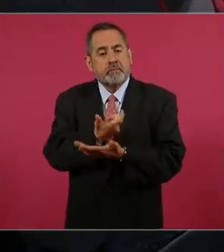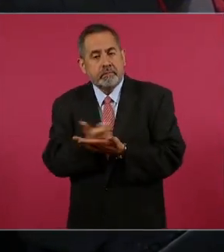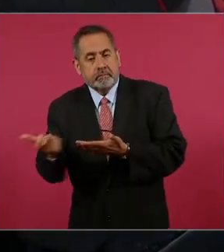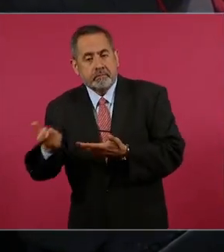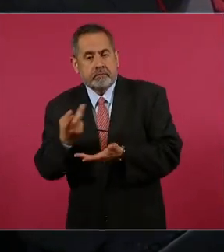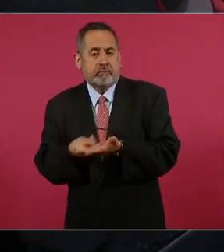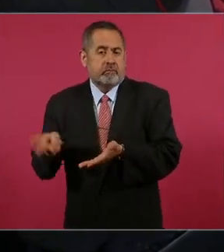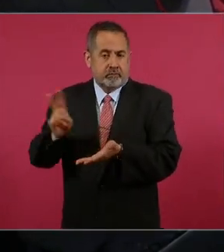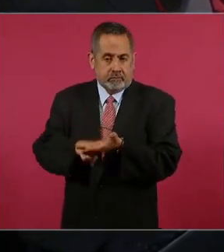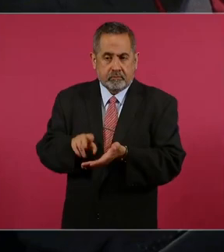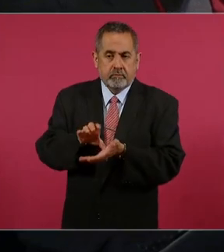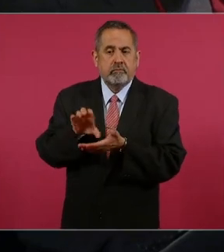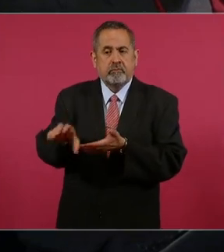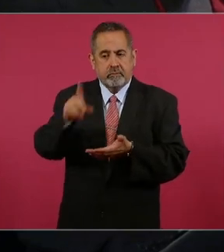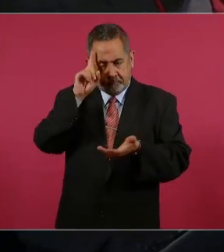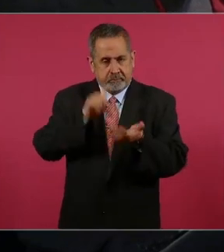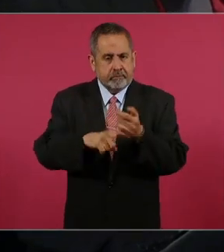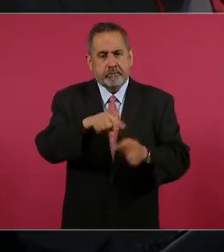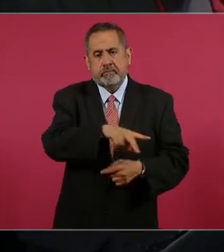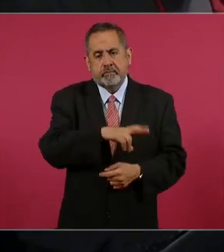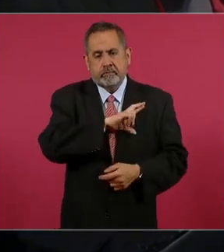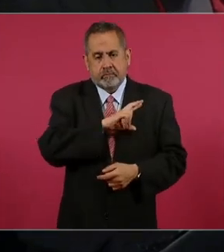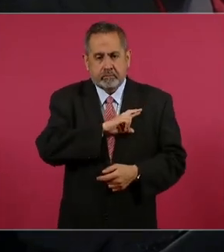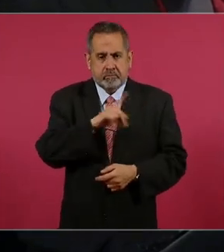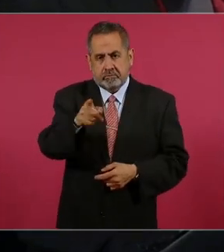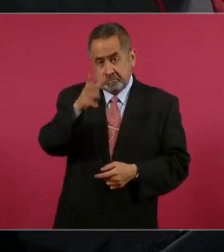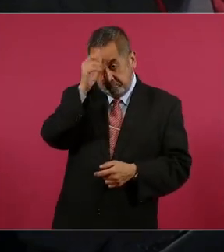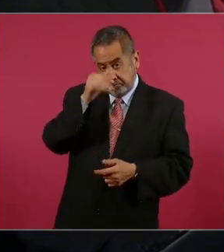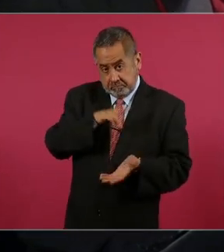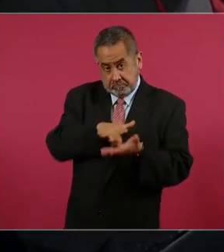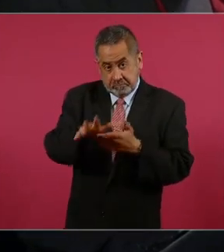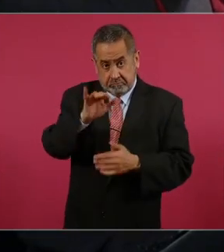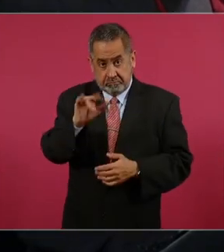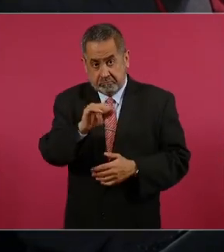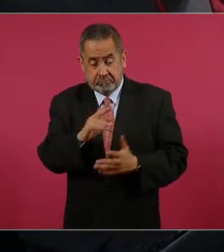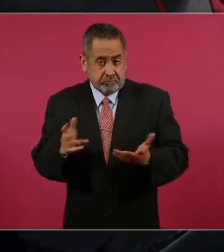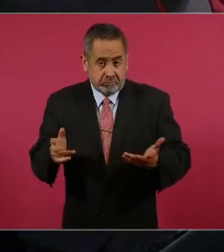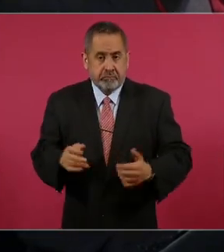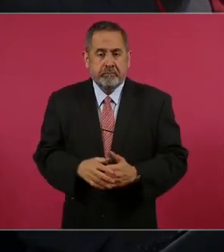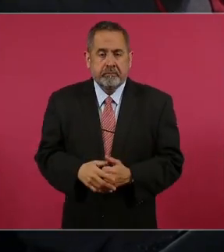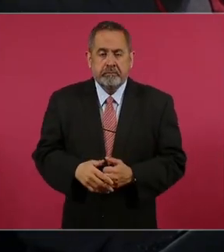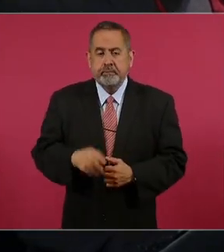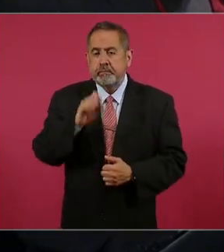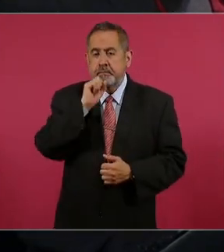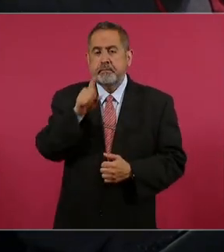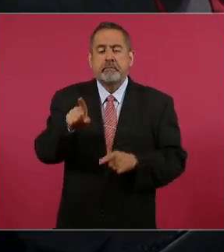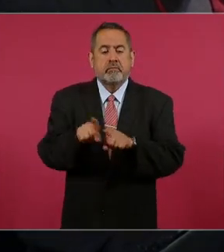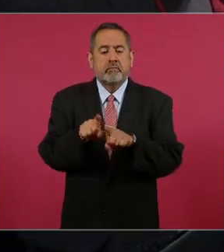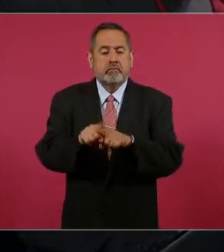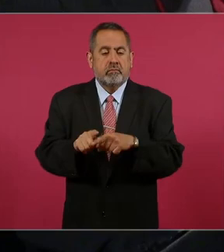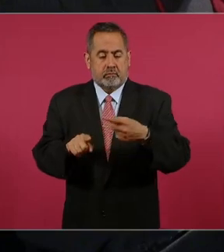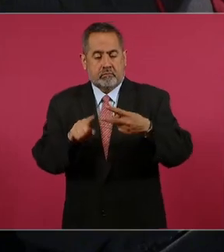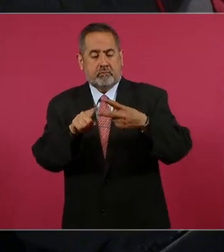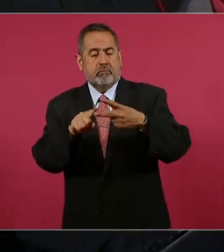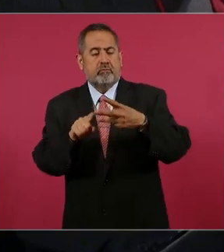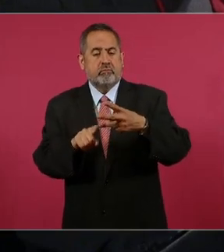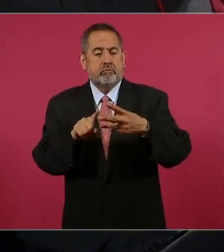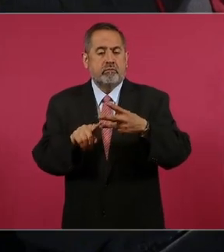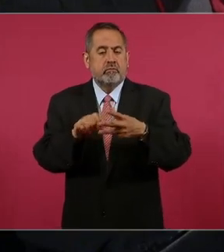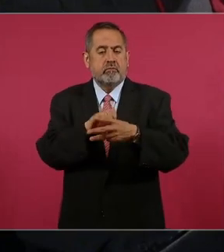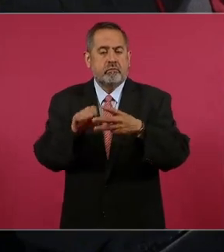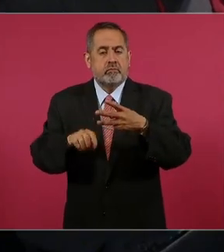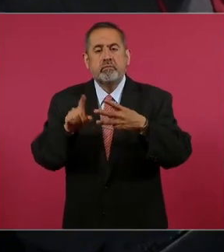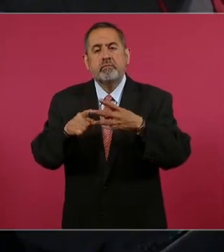trabajadores de la iniciativa privada usted la apoya presidente y también le digo las otras dos iniciativas por ejemplo